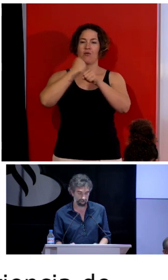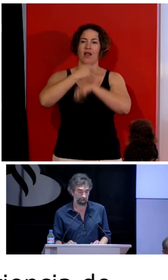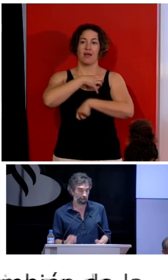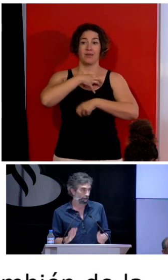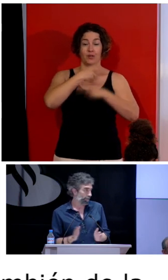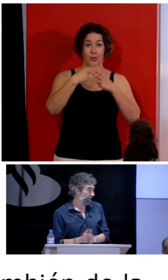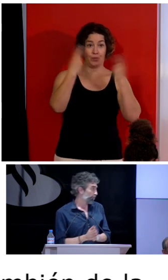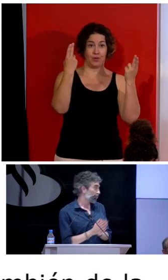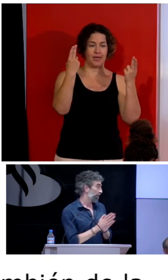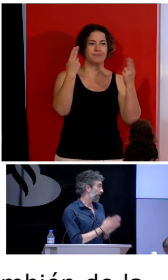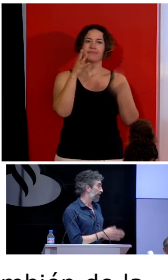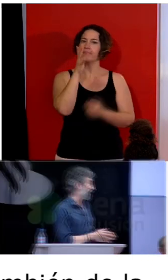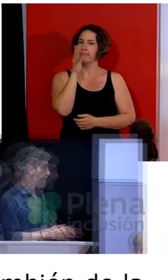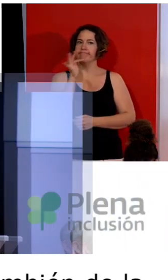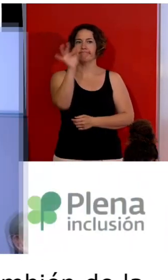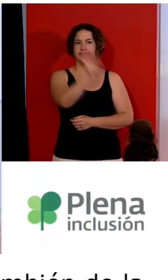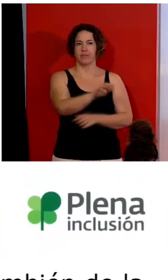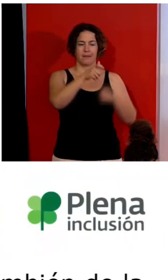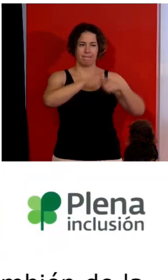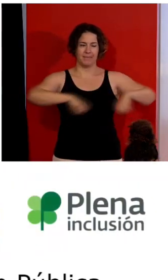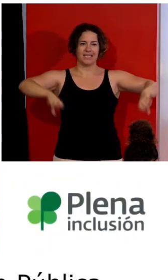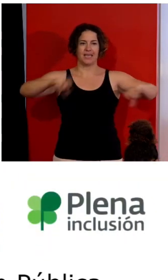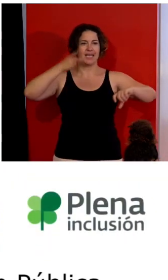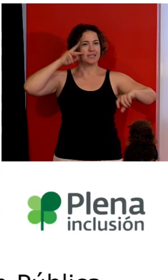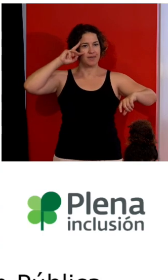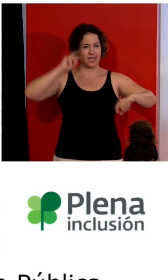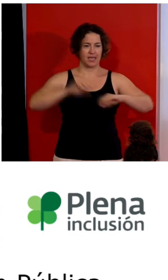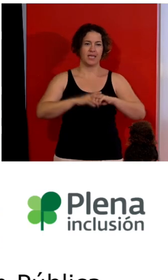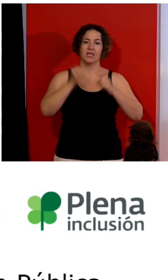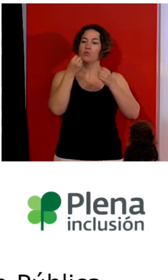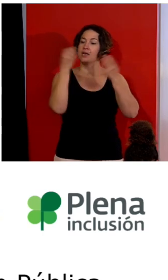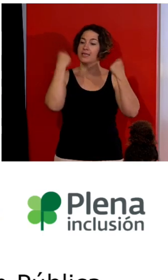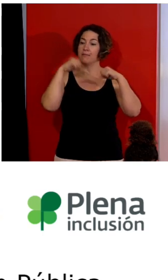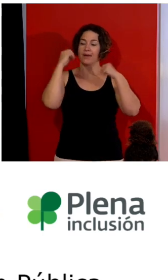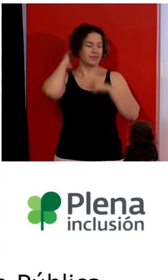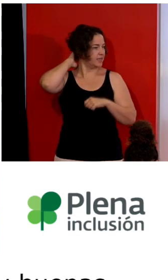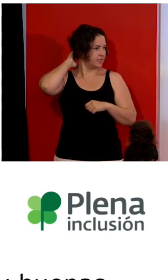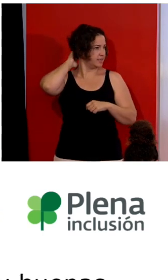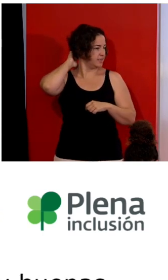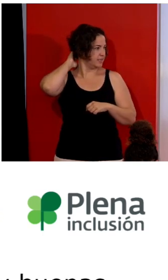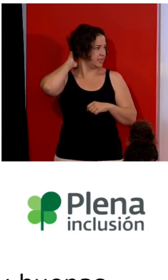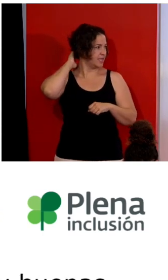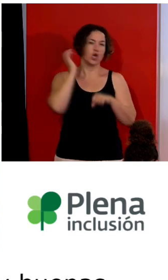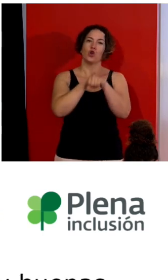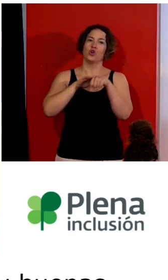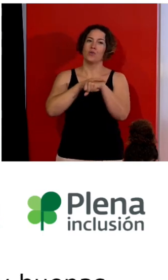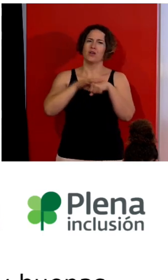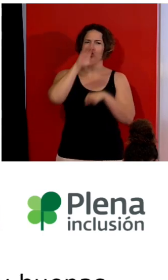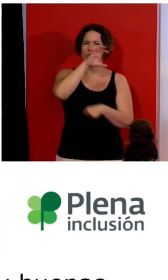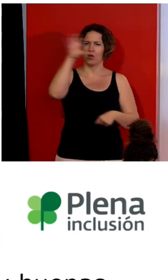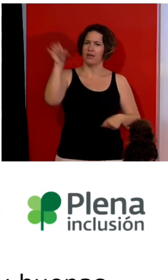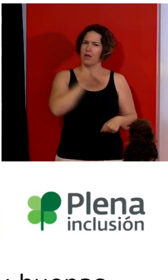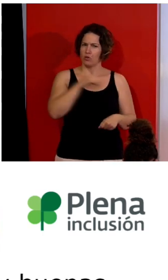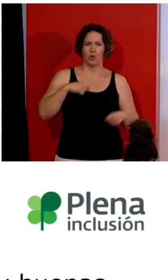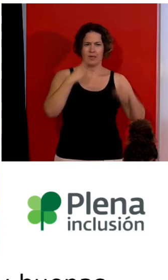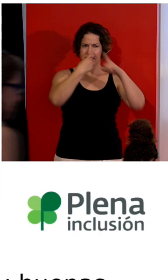pública, pasamos a la mesa de experiencias y buenas prácticas de los diferentes gobiernos de las comunidades